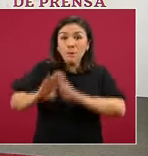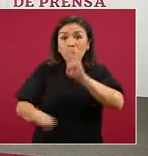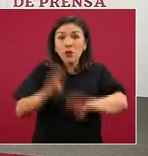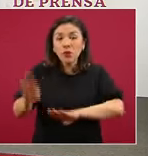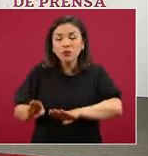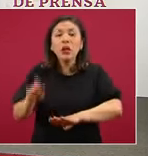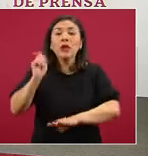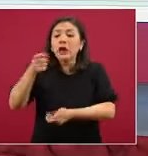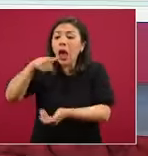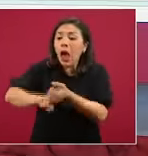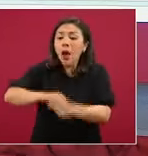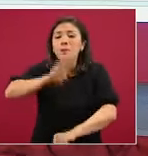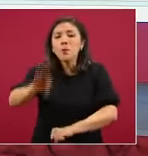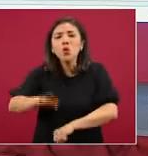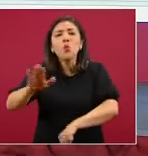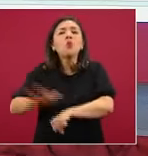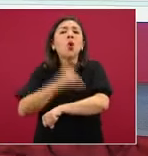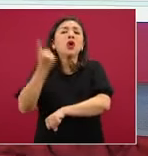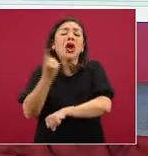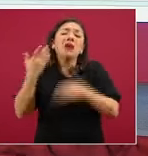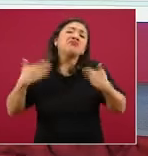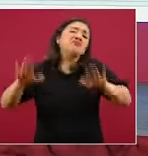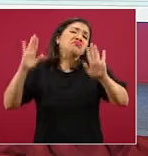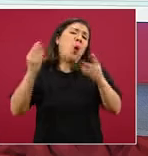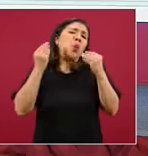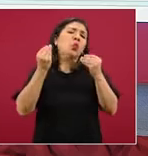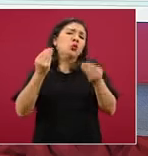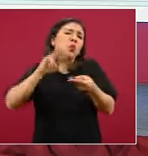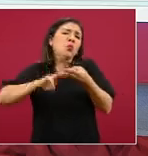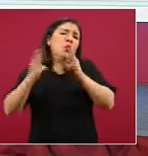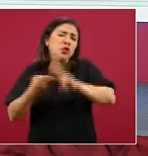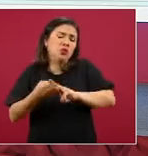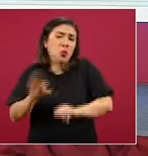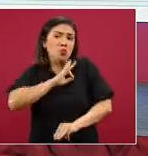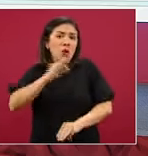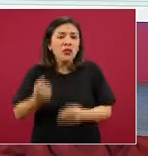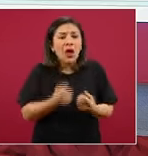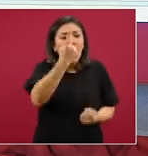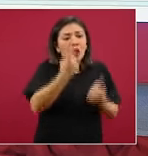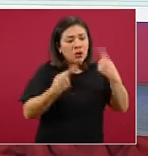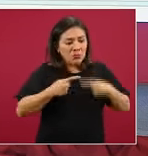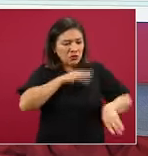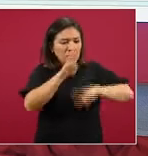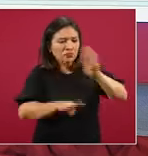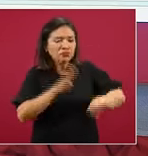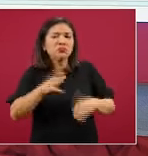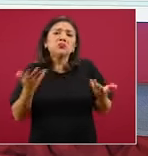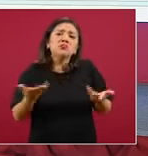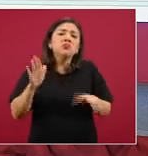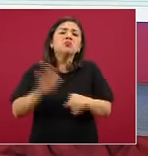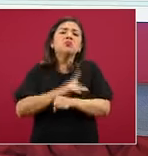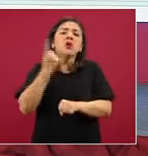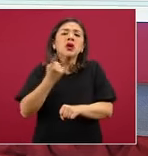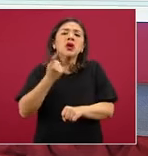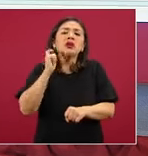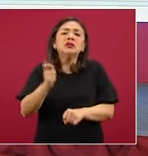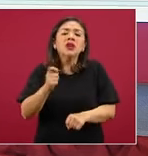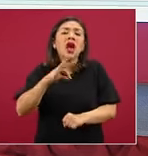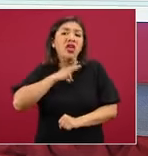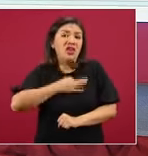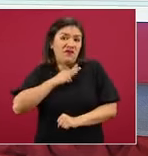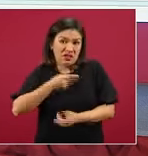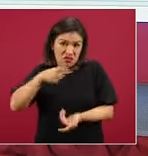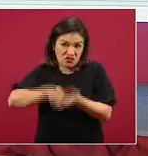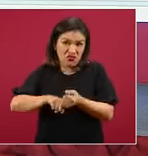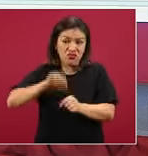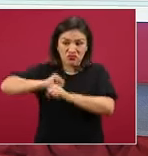todas las causas, ¿no? Hay muertes que pueden ser secundarias directamente por la infección del